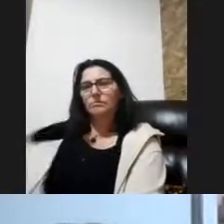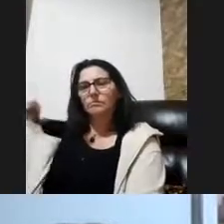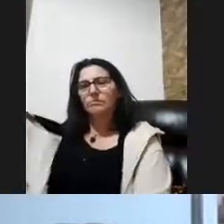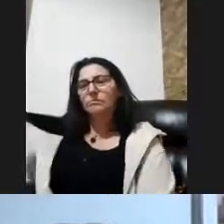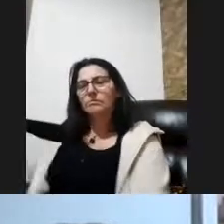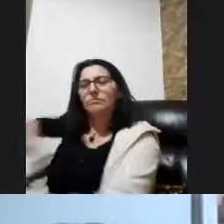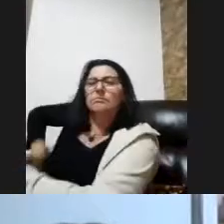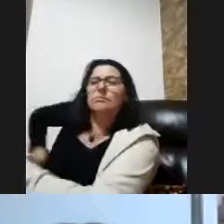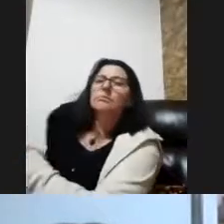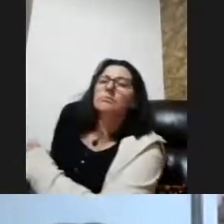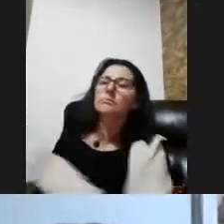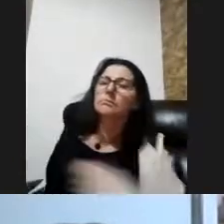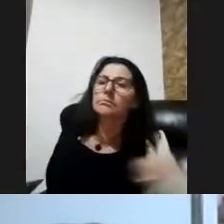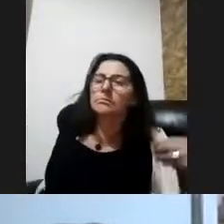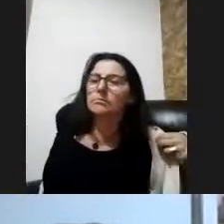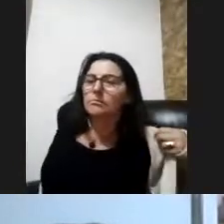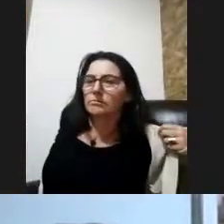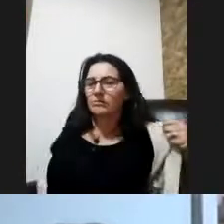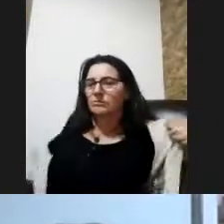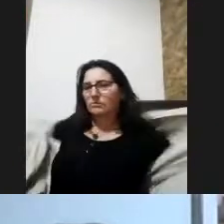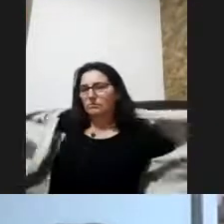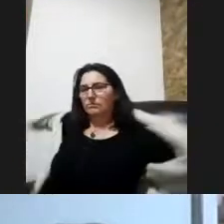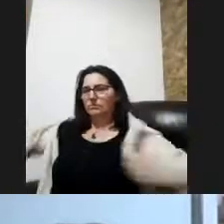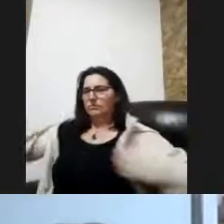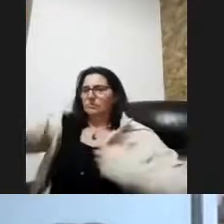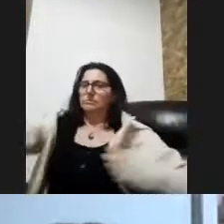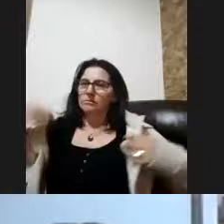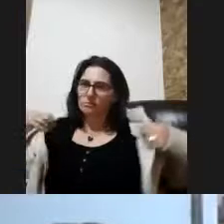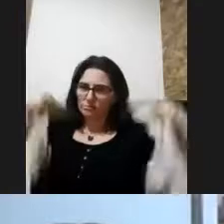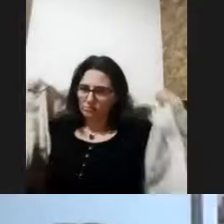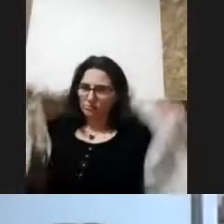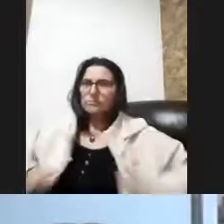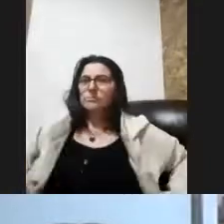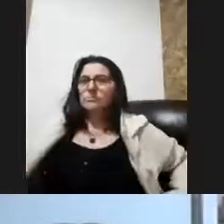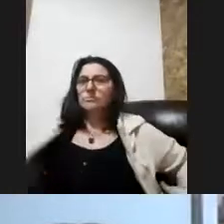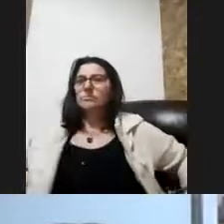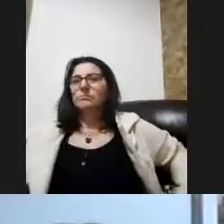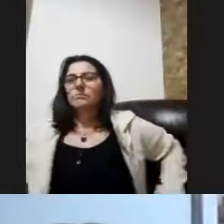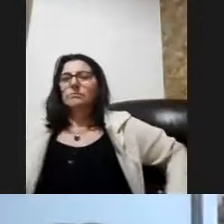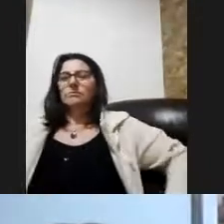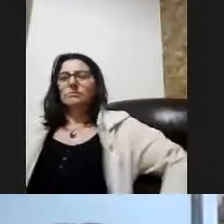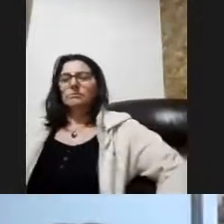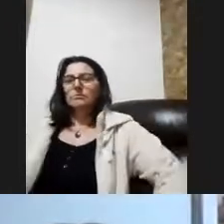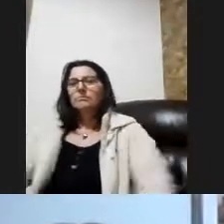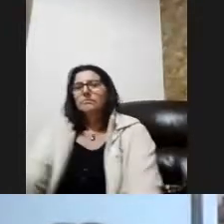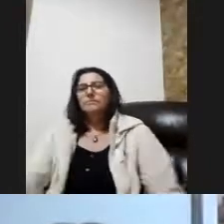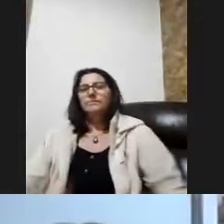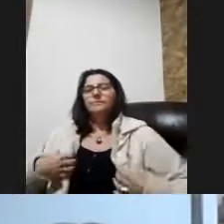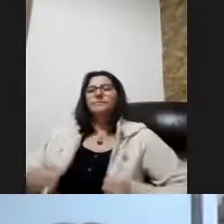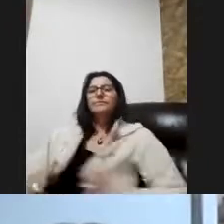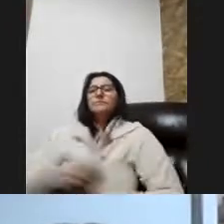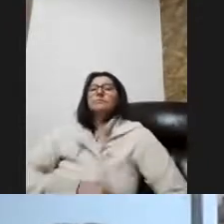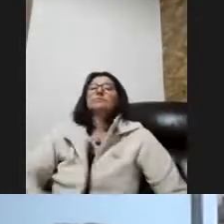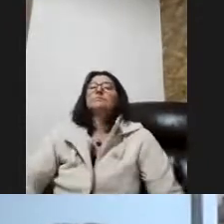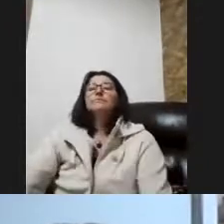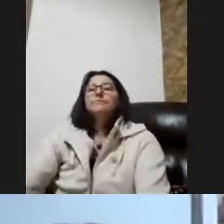en Uruguay, ¿no? Que es aumentar la movilidad y que haya menos casos, son las vacunas. O sea, nadie puede negar